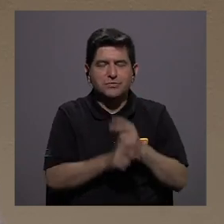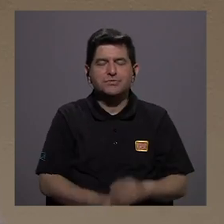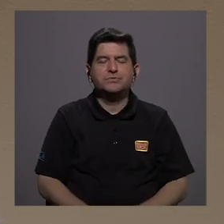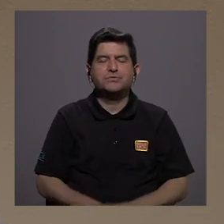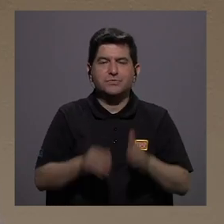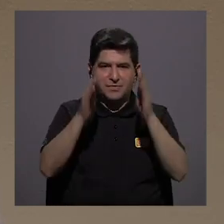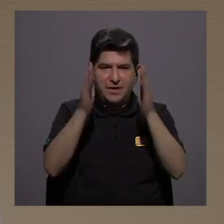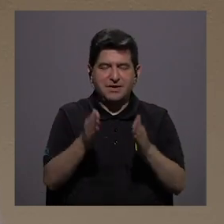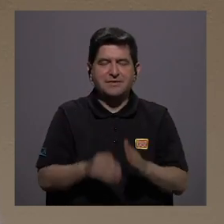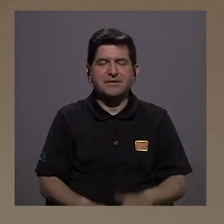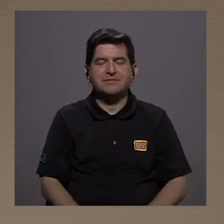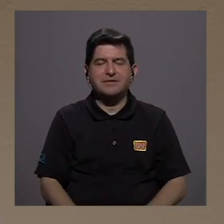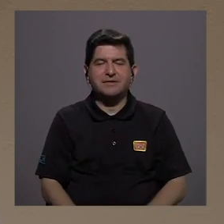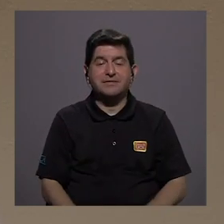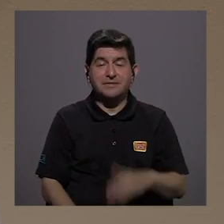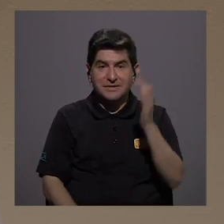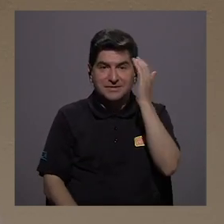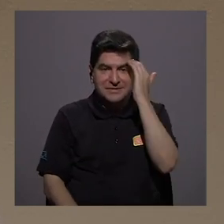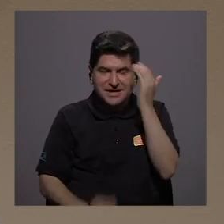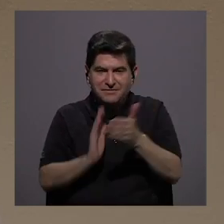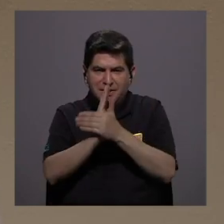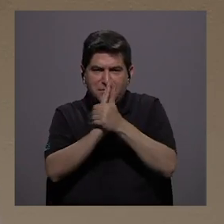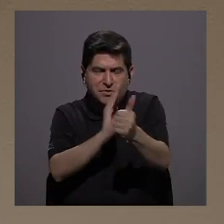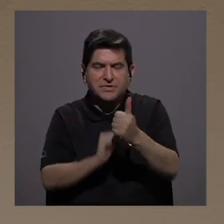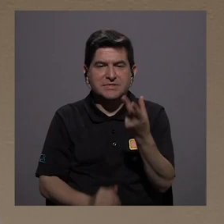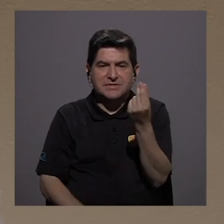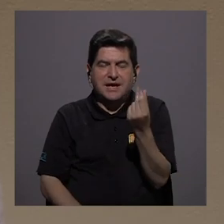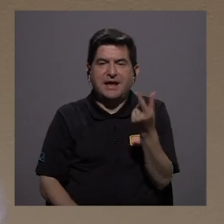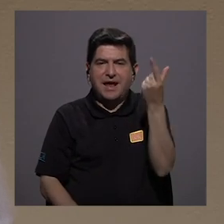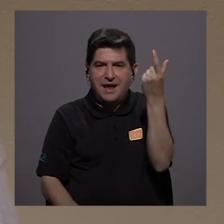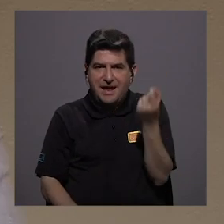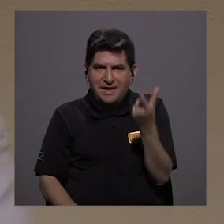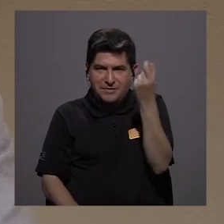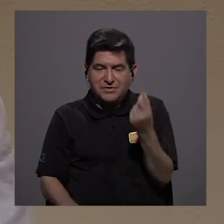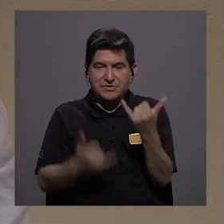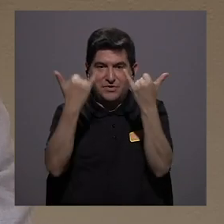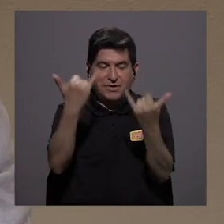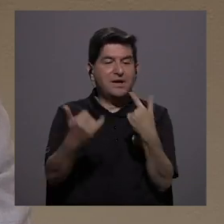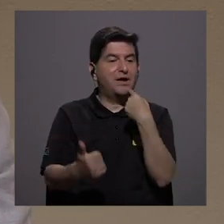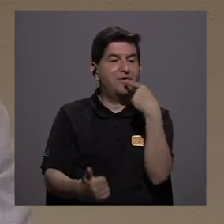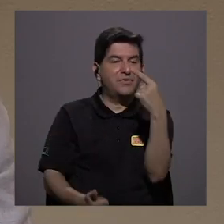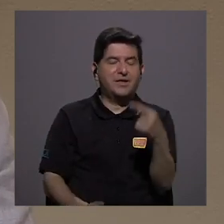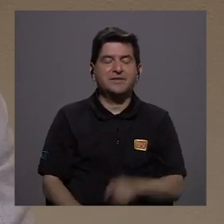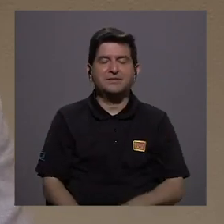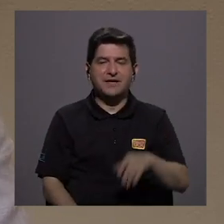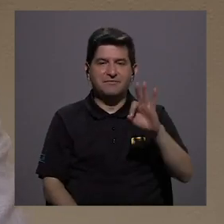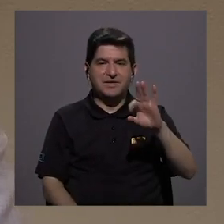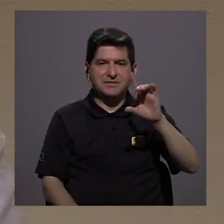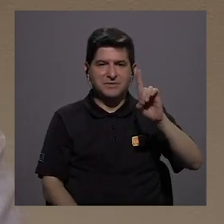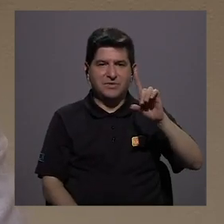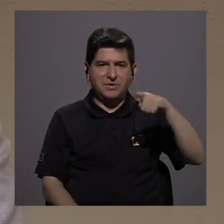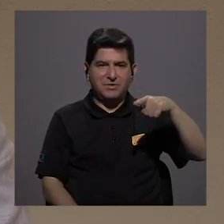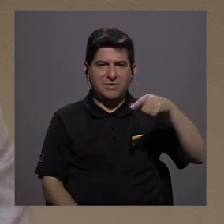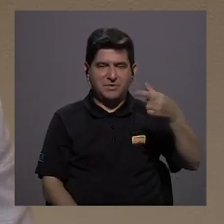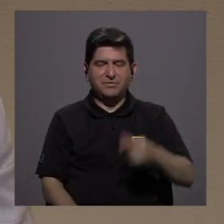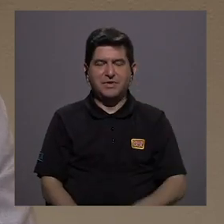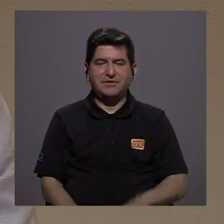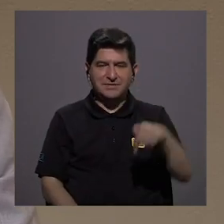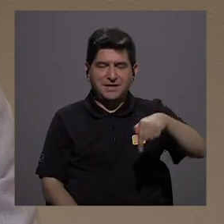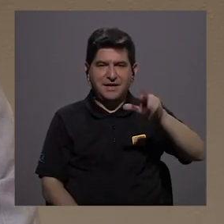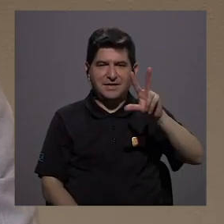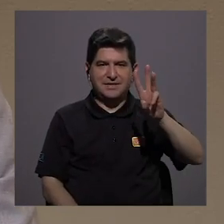gran necesidad de saber potenciar los dineros de pensiones, que ahora don Francisco hacía una breve mención. Estamos en 360 con